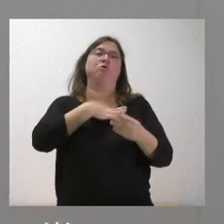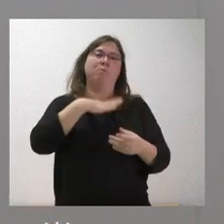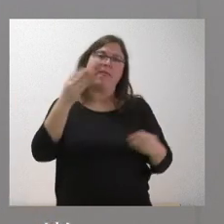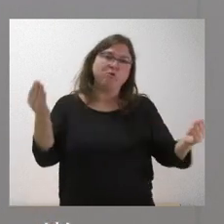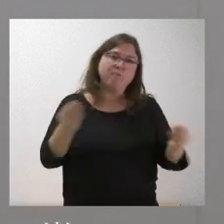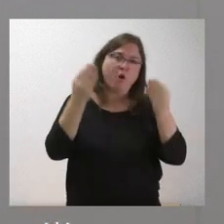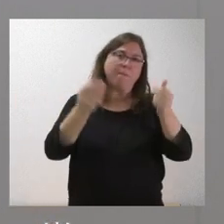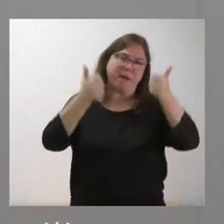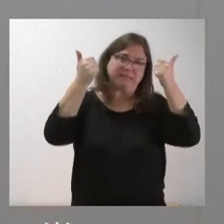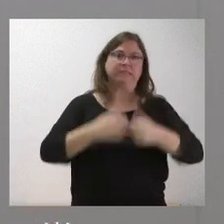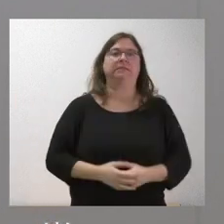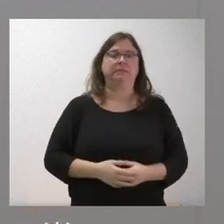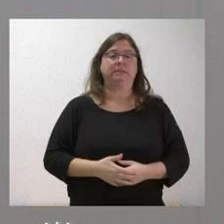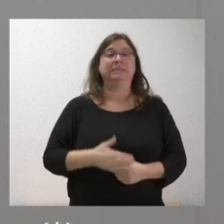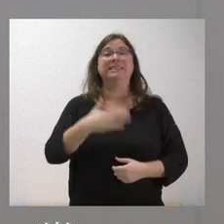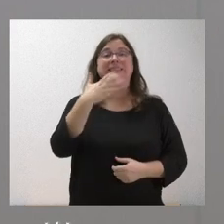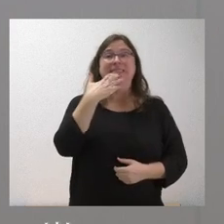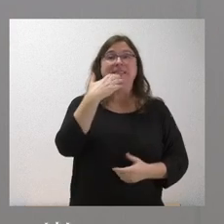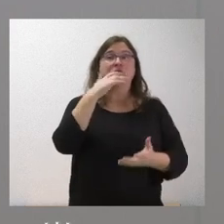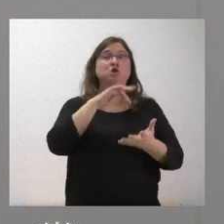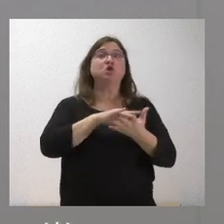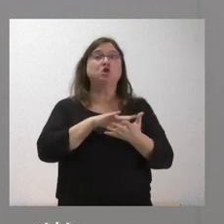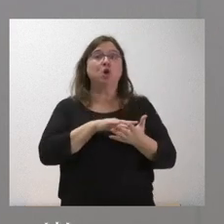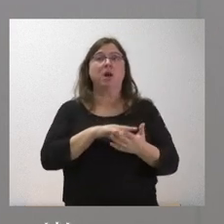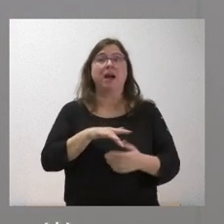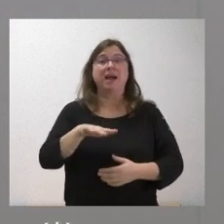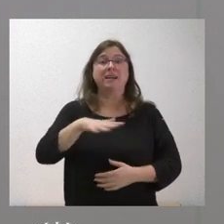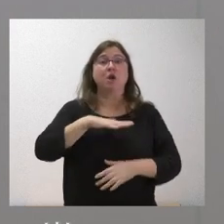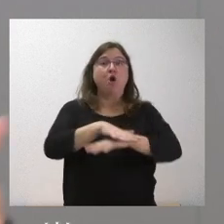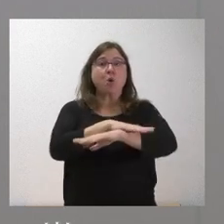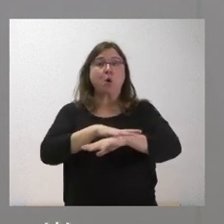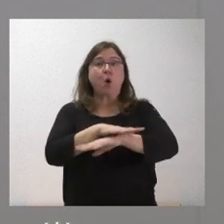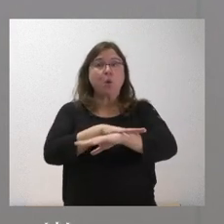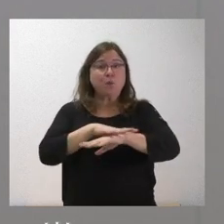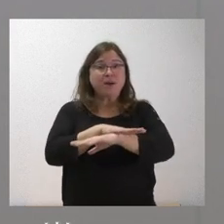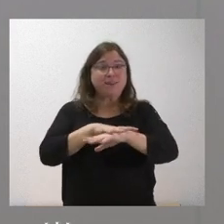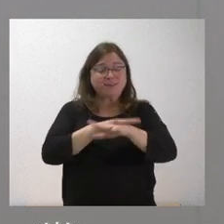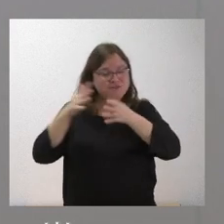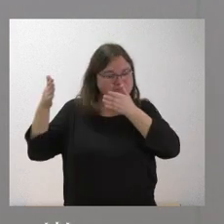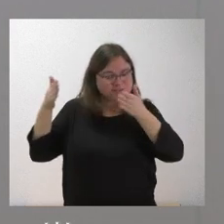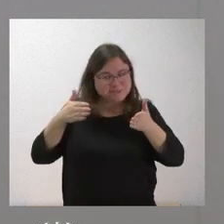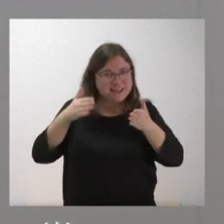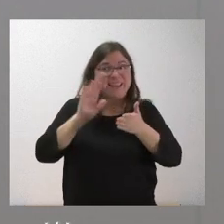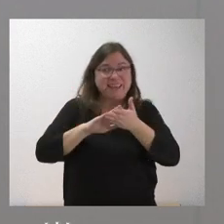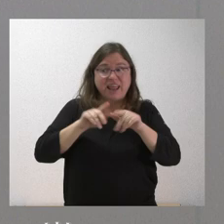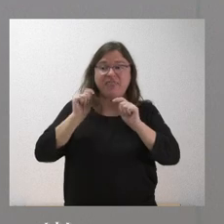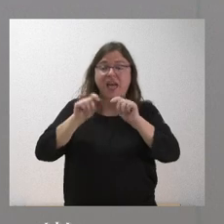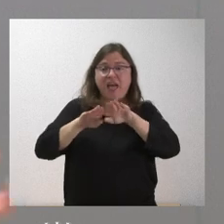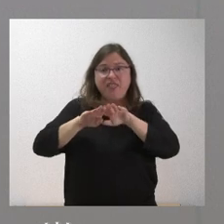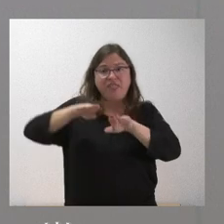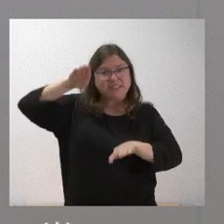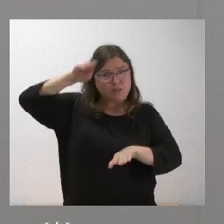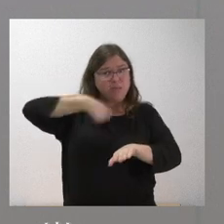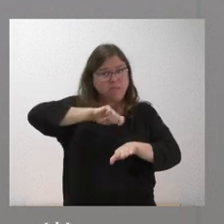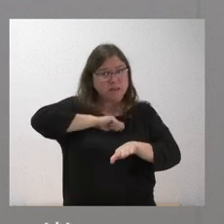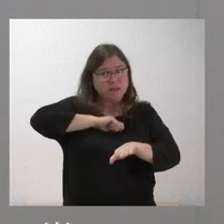mejorarles y cuanto haya un gobierno que más abonde en la desigualdad entre los españoles peor lo